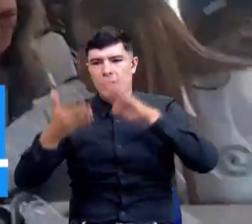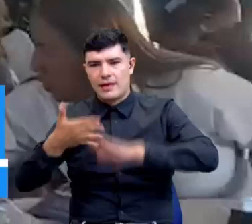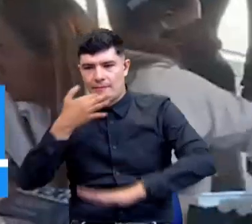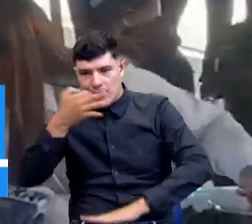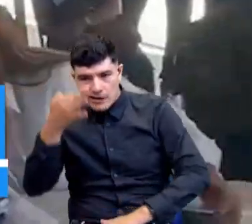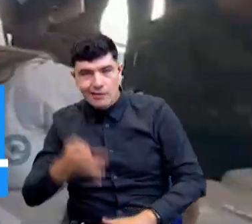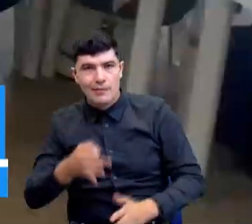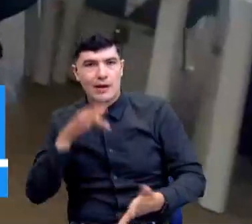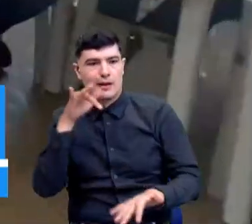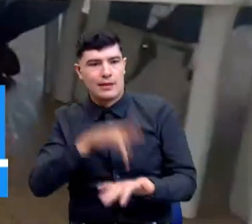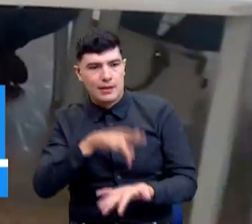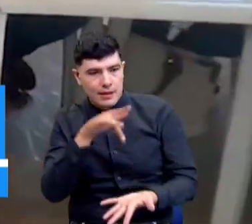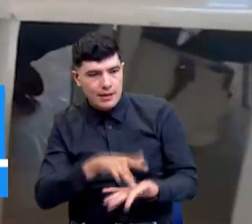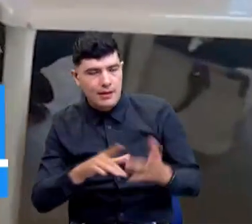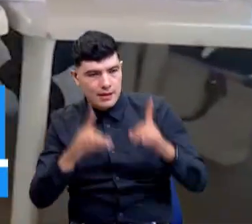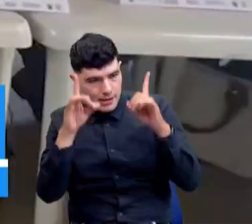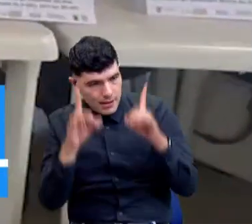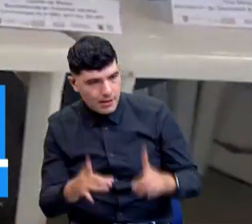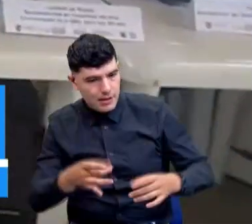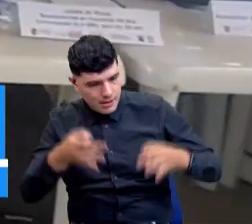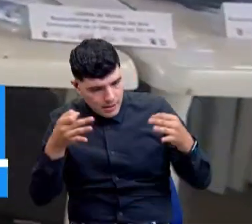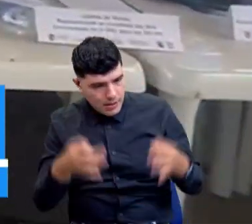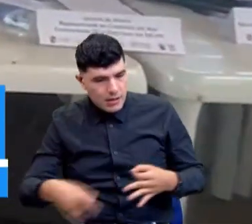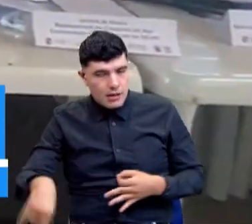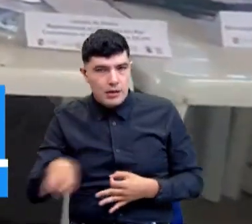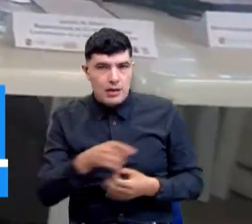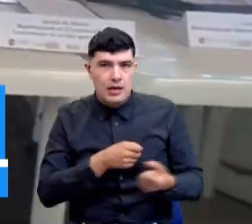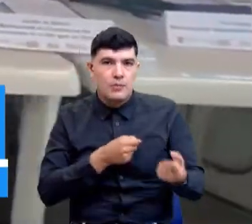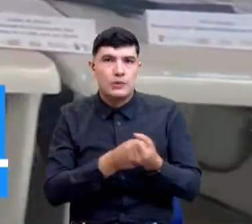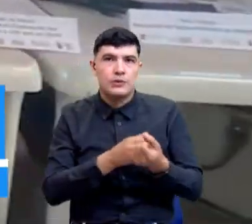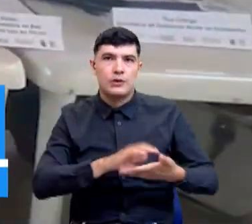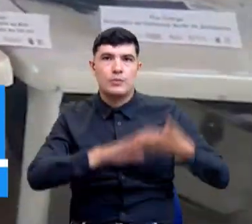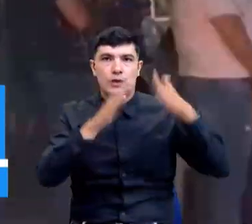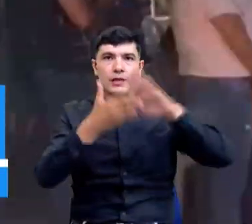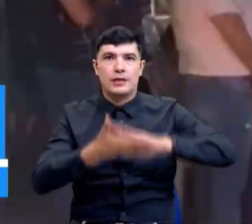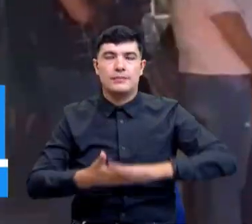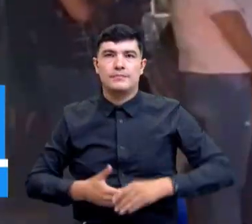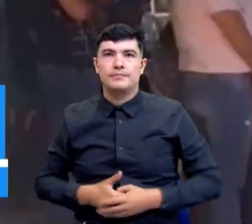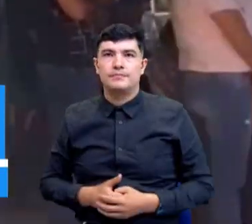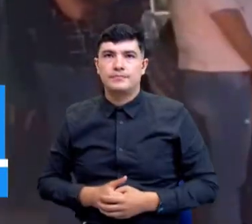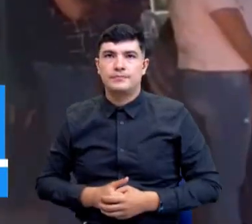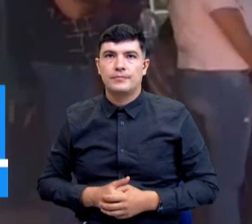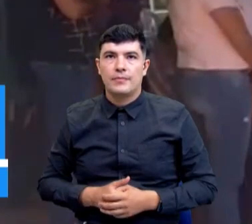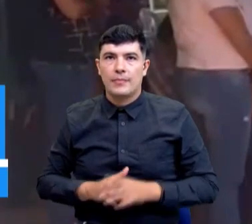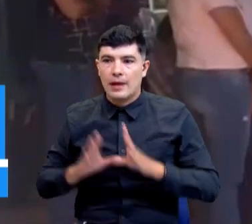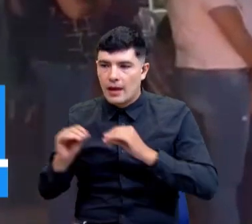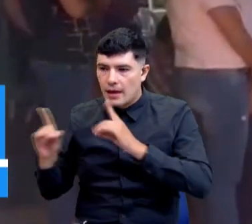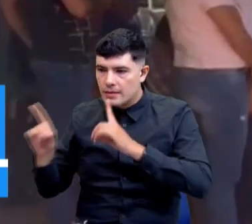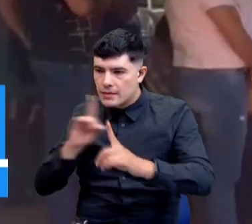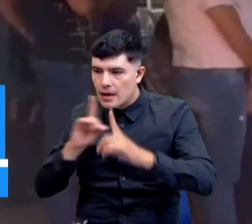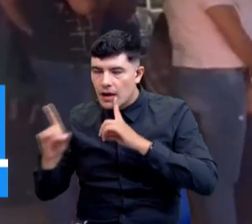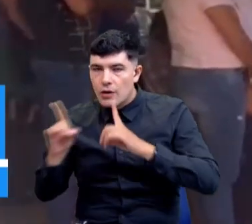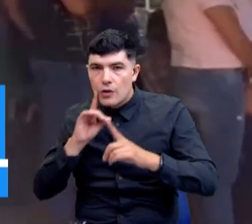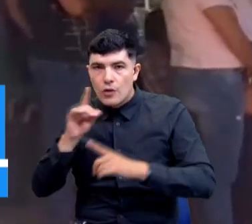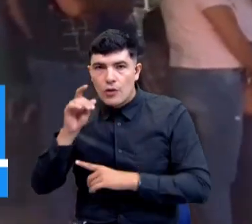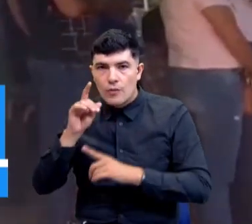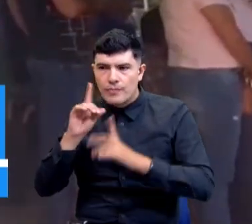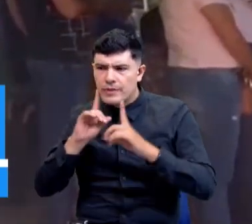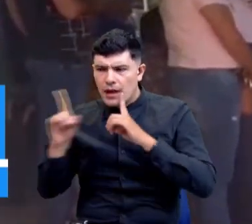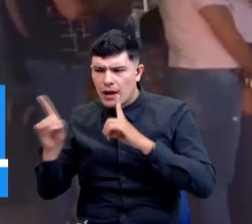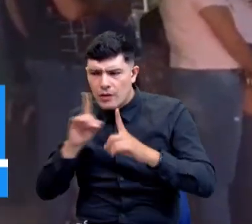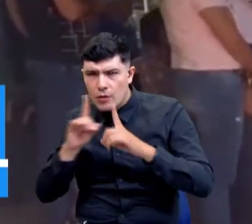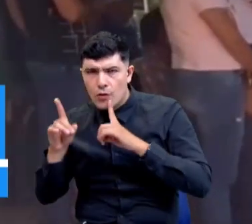real, efectiva y decisoria de las comunidades. Un diálogo humanitario con los actores armados presentes en el Catatumbo, en